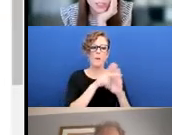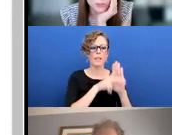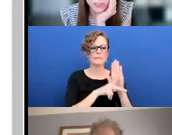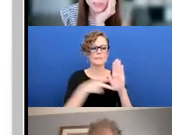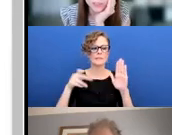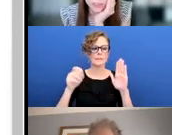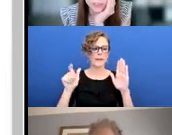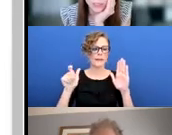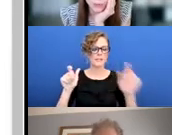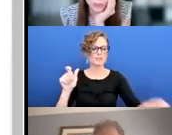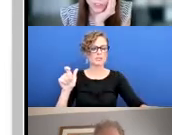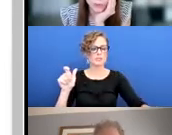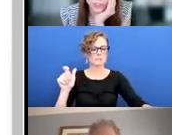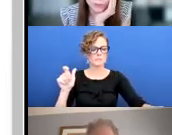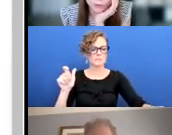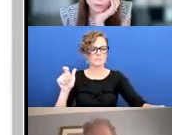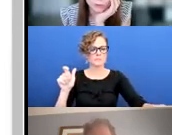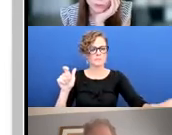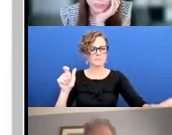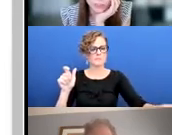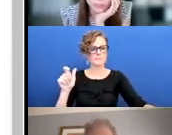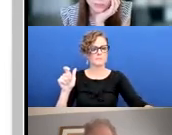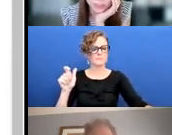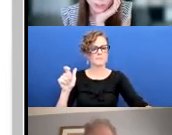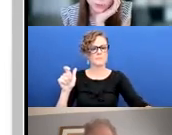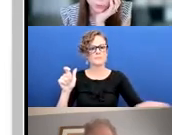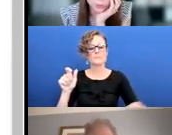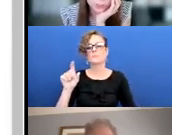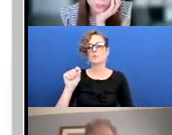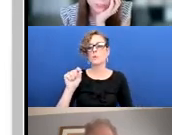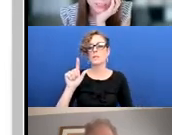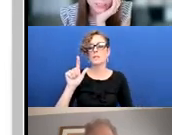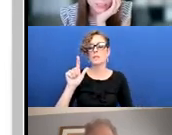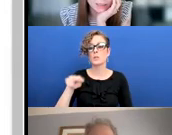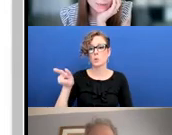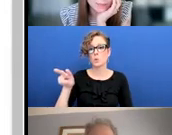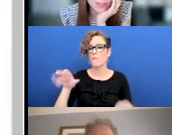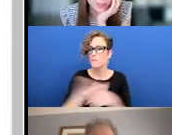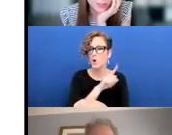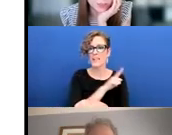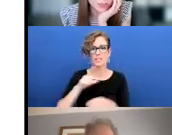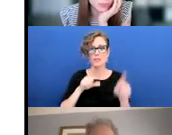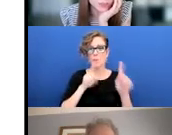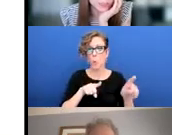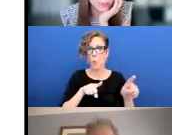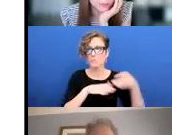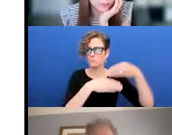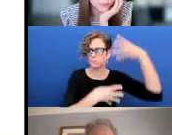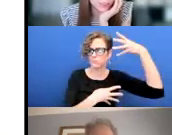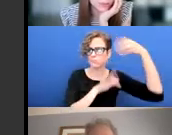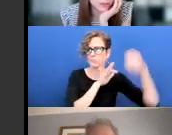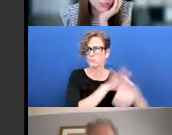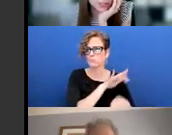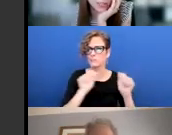en donde tenemos la página de políticas, puede ver nuestro informe completo de